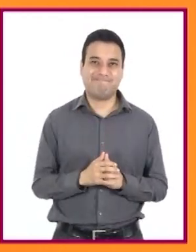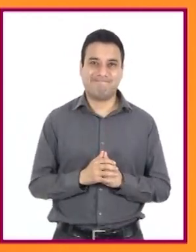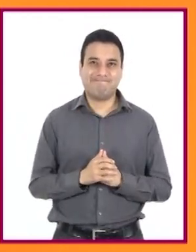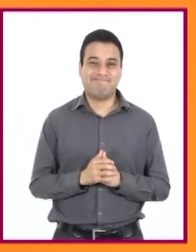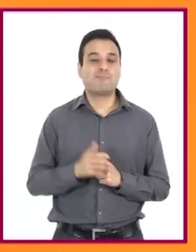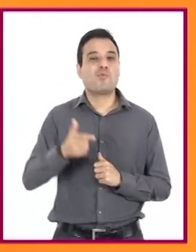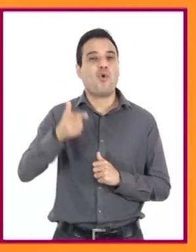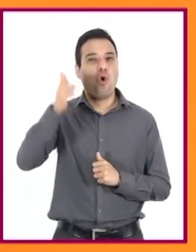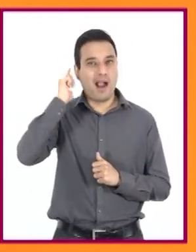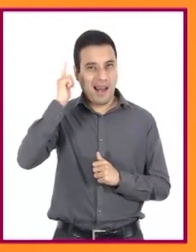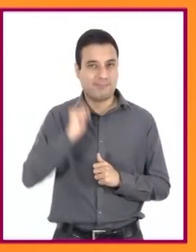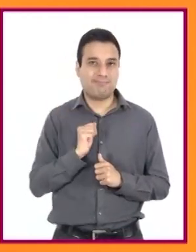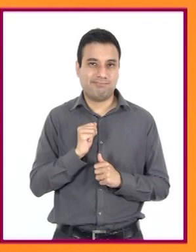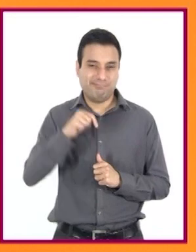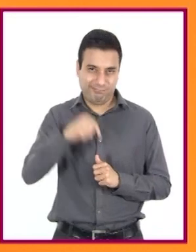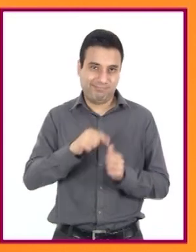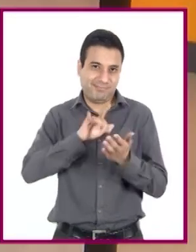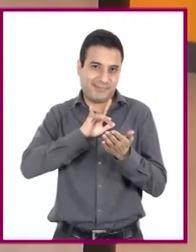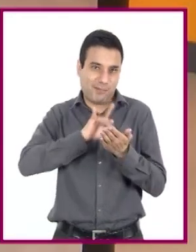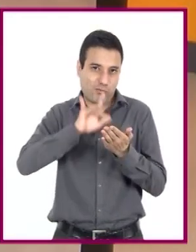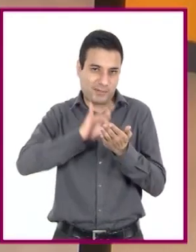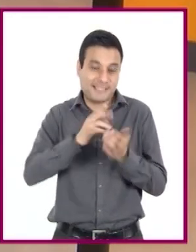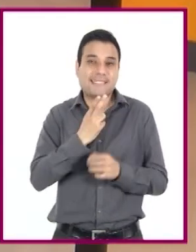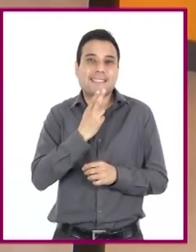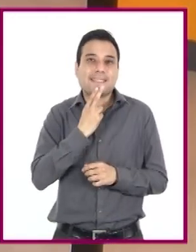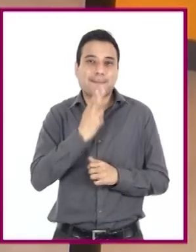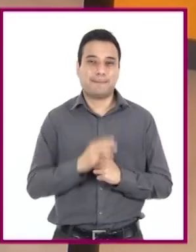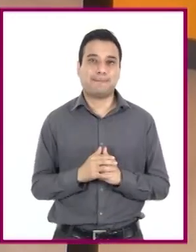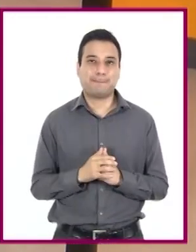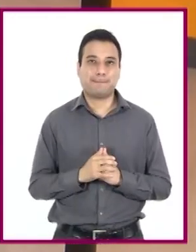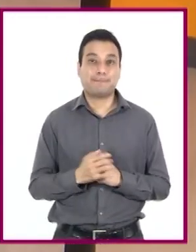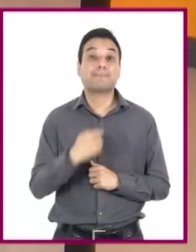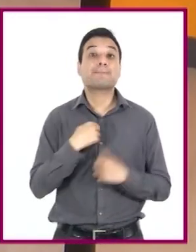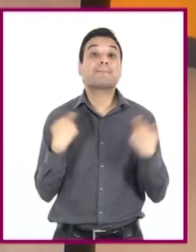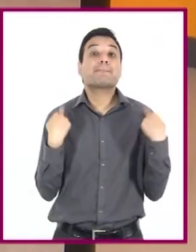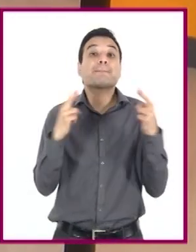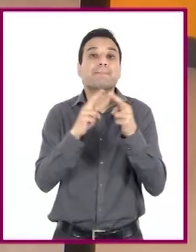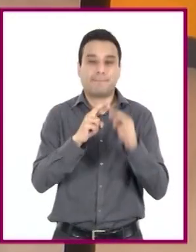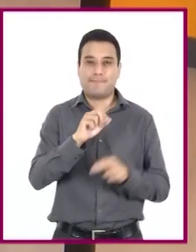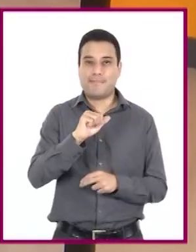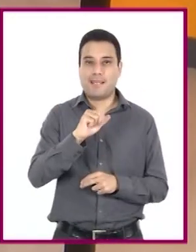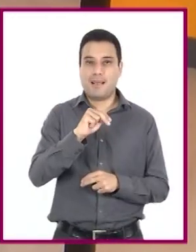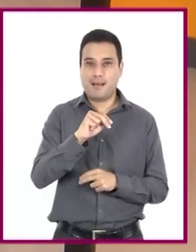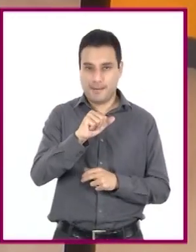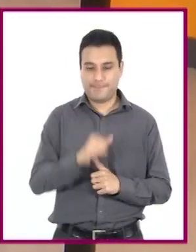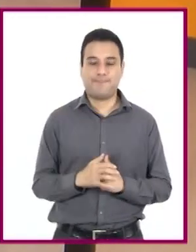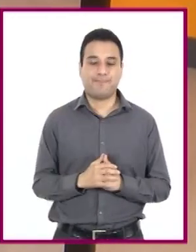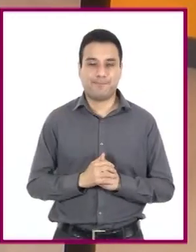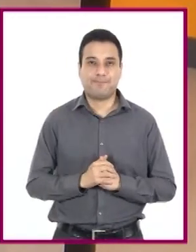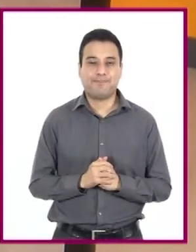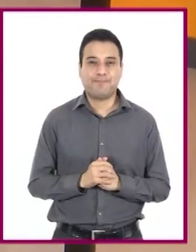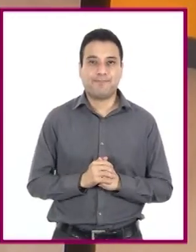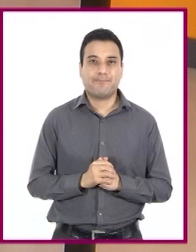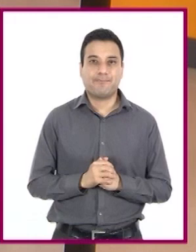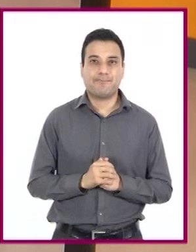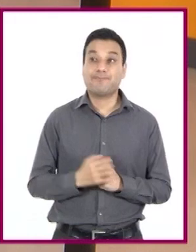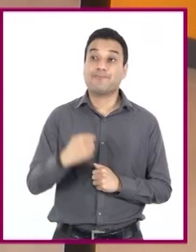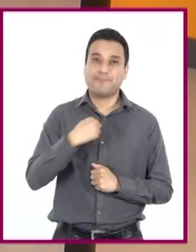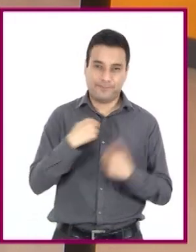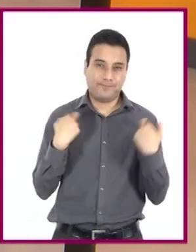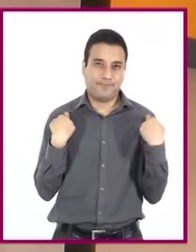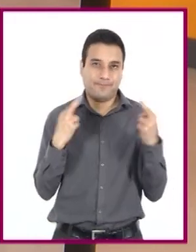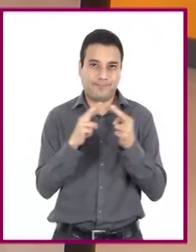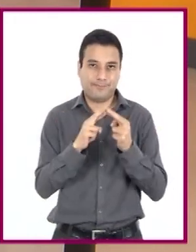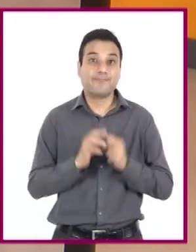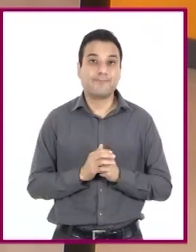y esperamos les sea de gran utilidad. Soy la profesora Ana Gabriela Martínez San Juan. Y yo,